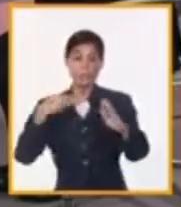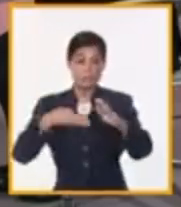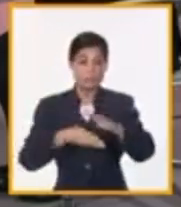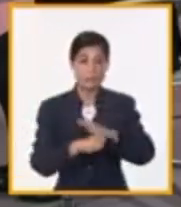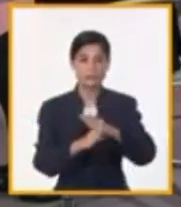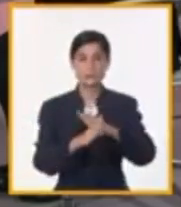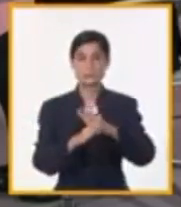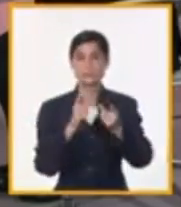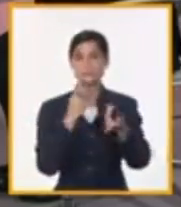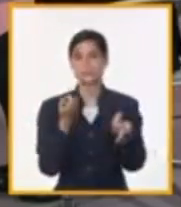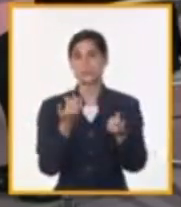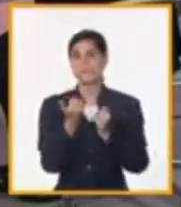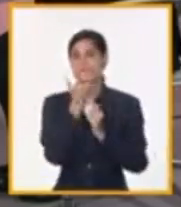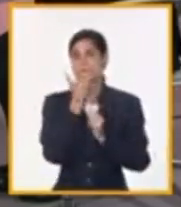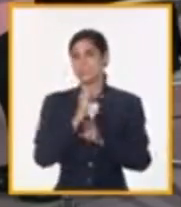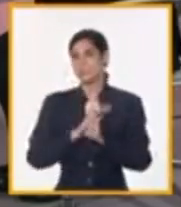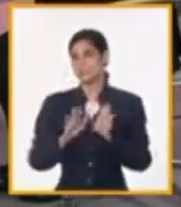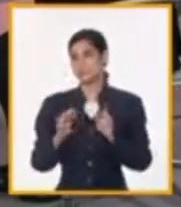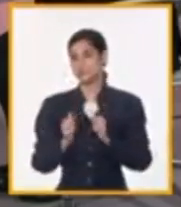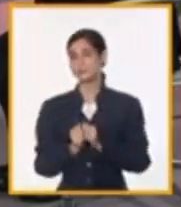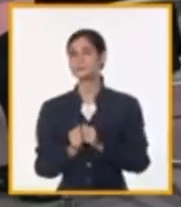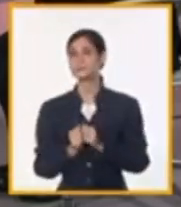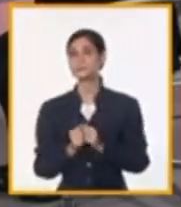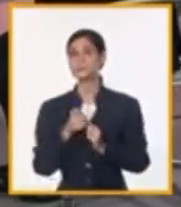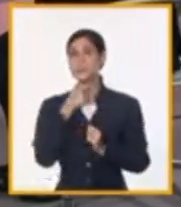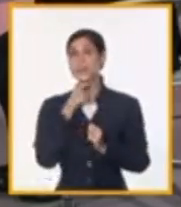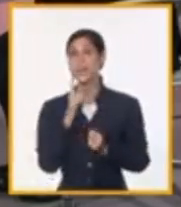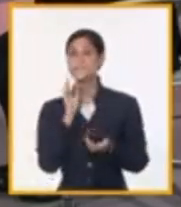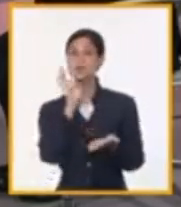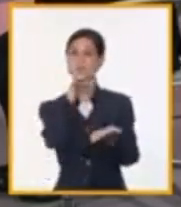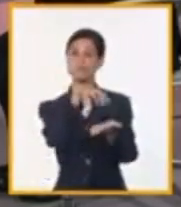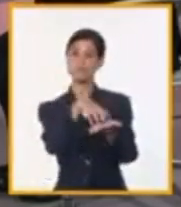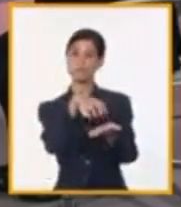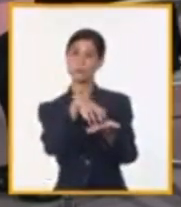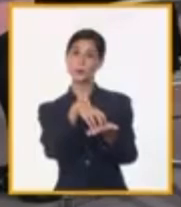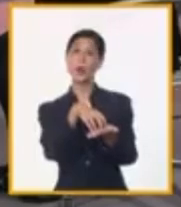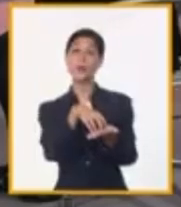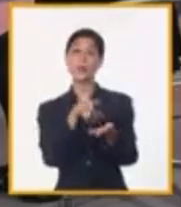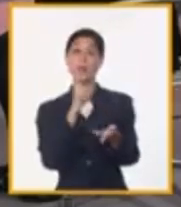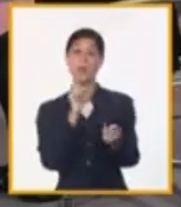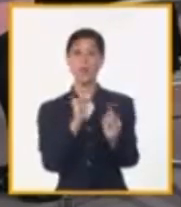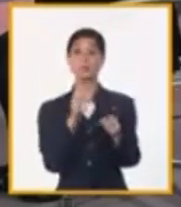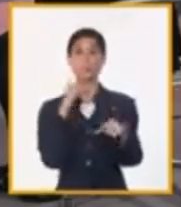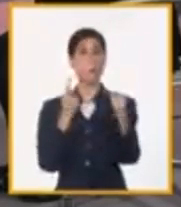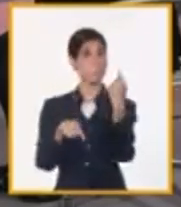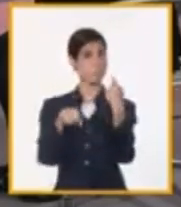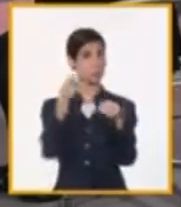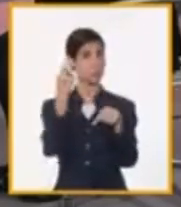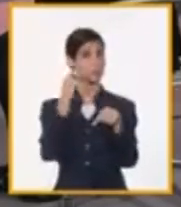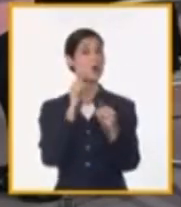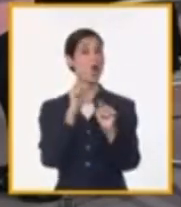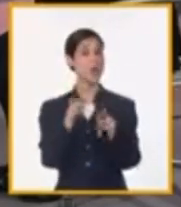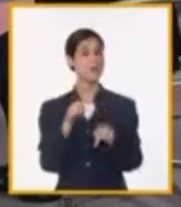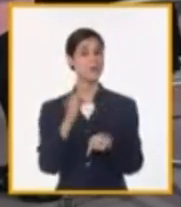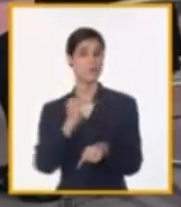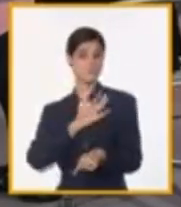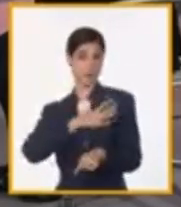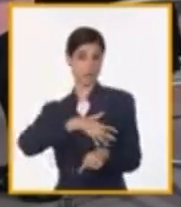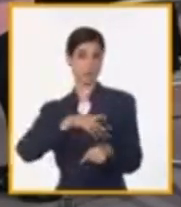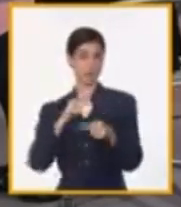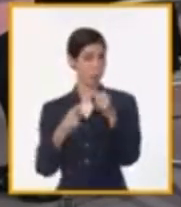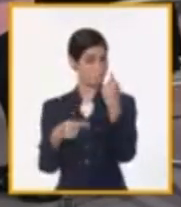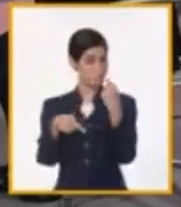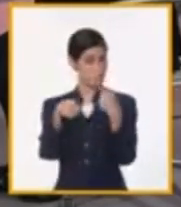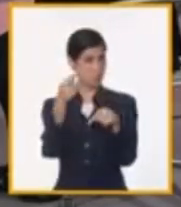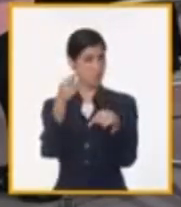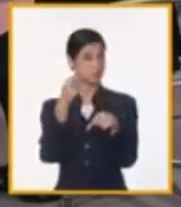el el el área de la de la que supuestamente es la autoridad nacional Palestina el gobierno palestino y las intervinieron